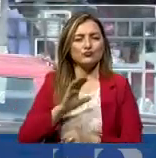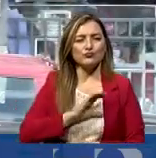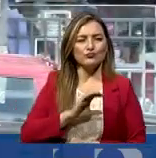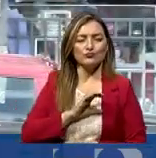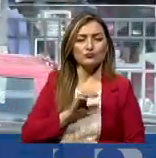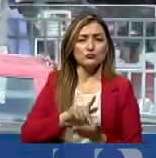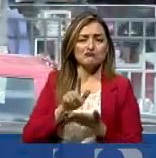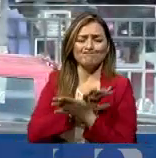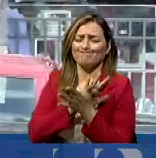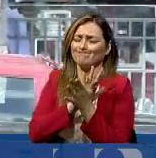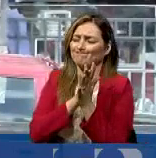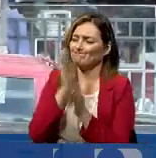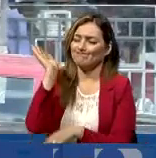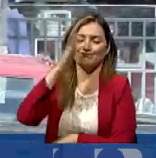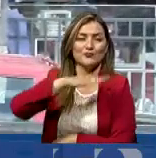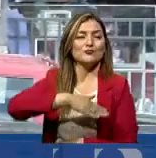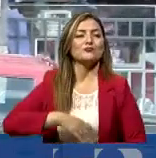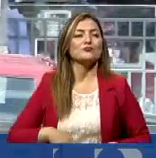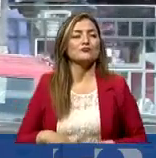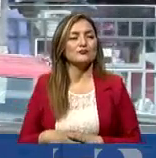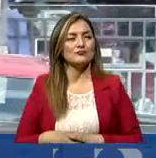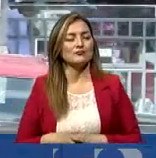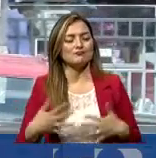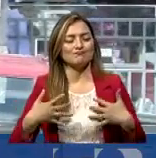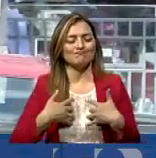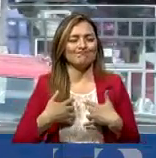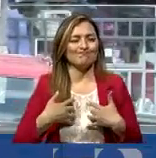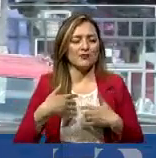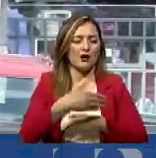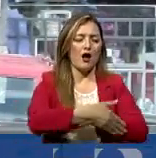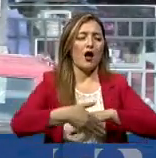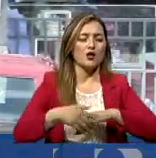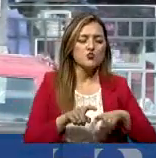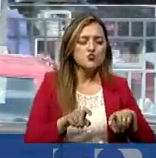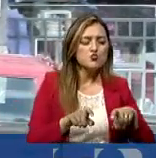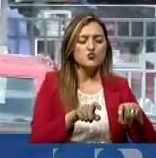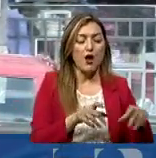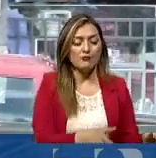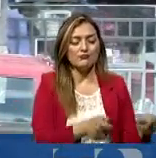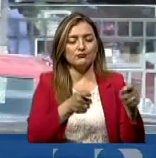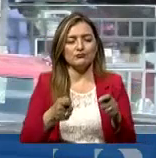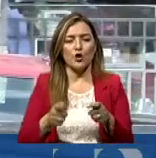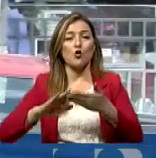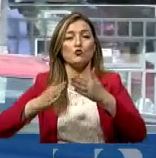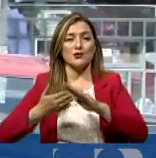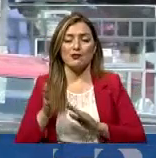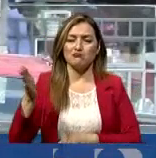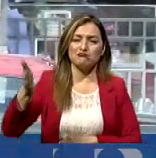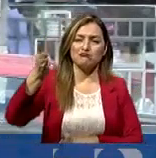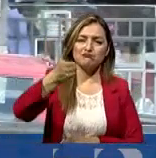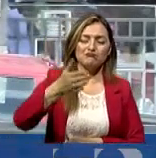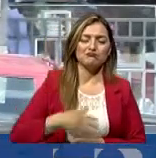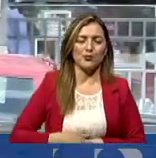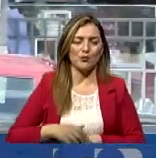Tiene costo, está hecha para animales en situación de calle, va a recorrer las comunidades, las parroquias